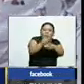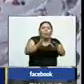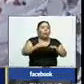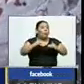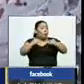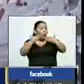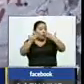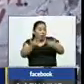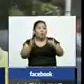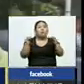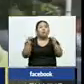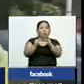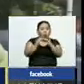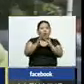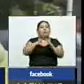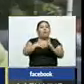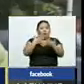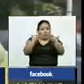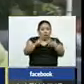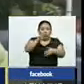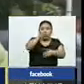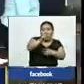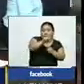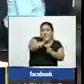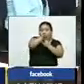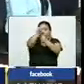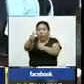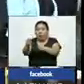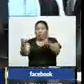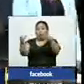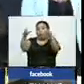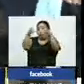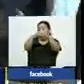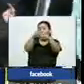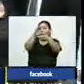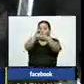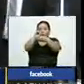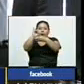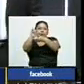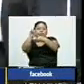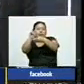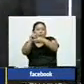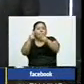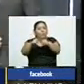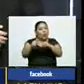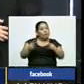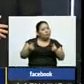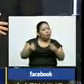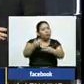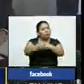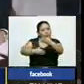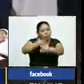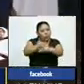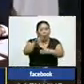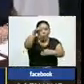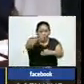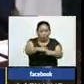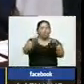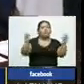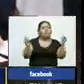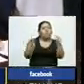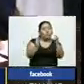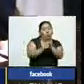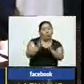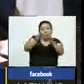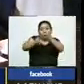por los que incluso existen dos demandas ante la OIT. Para agilizar el proceso, Rolando Castro se reunió con el fiscal